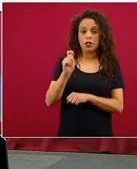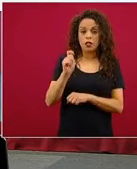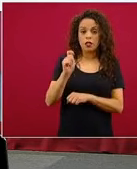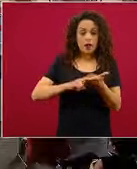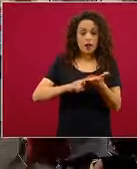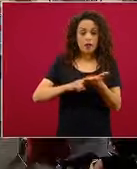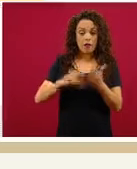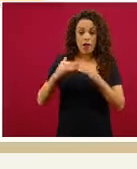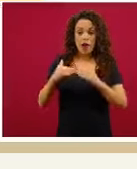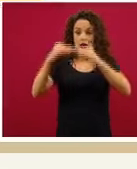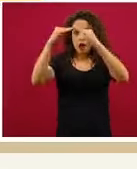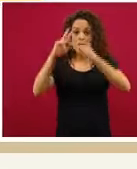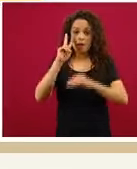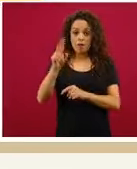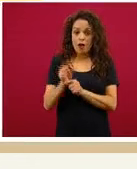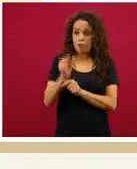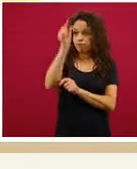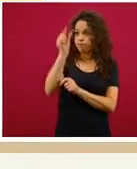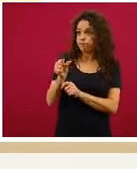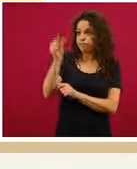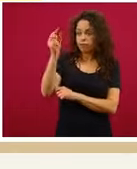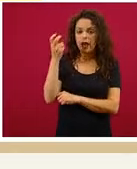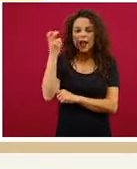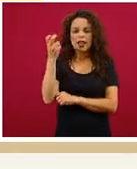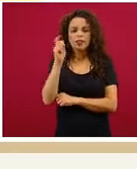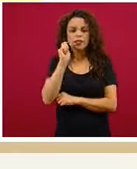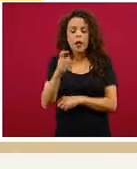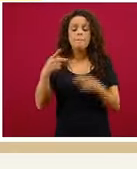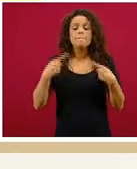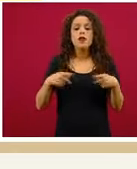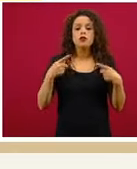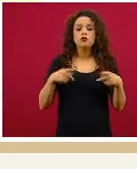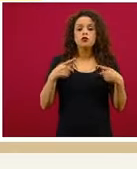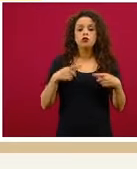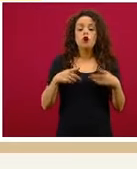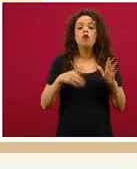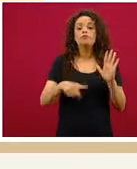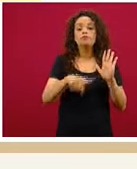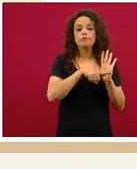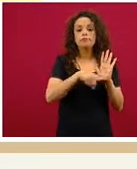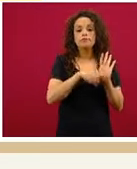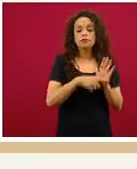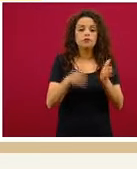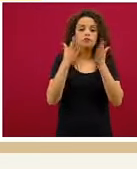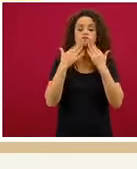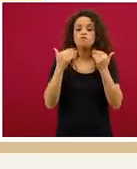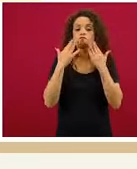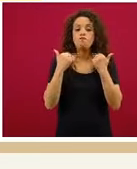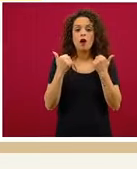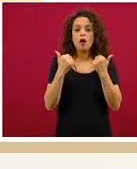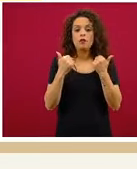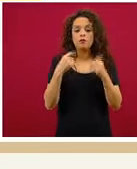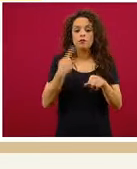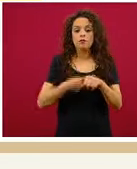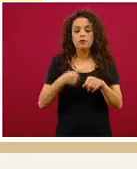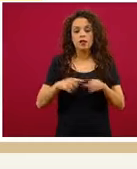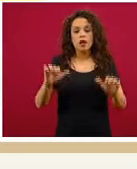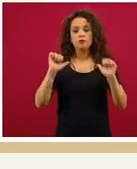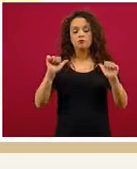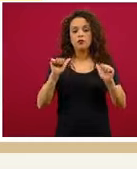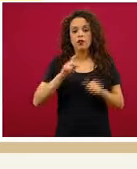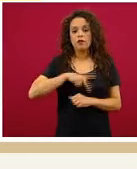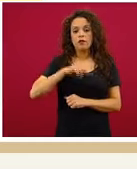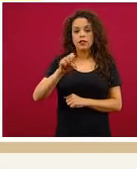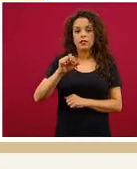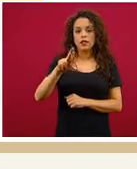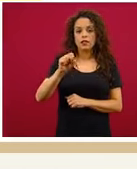la parte superior, y estas son precisamente las personas que ya han dado negativo a la prueba para detectar virus SARS-CoV-2,